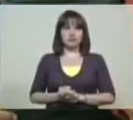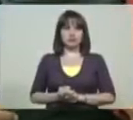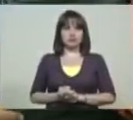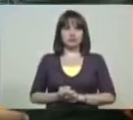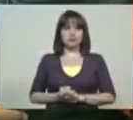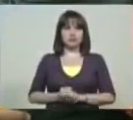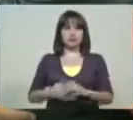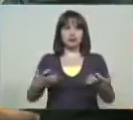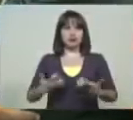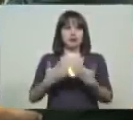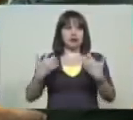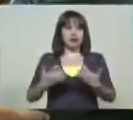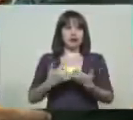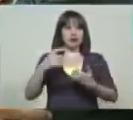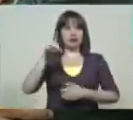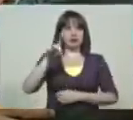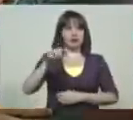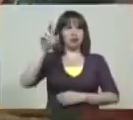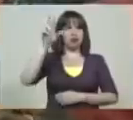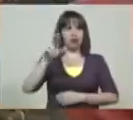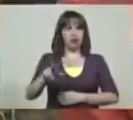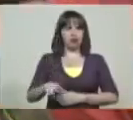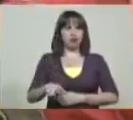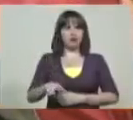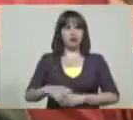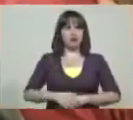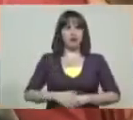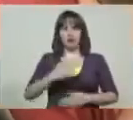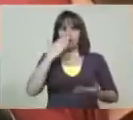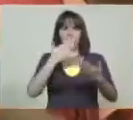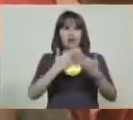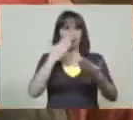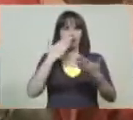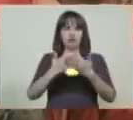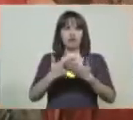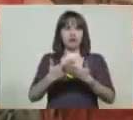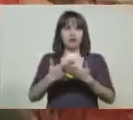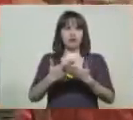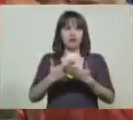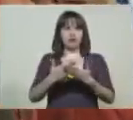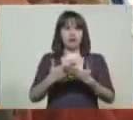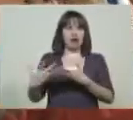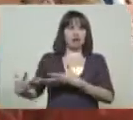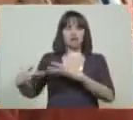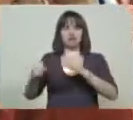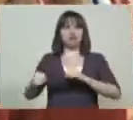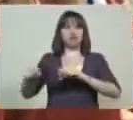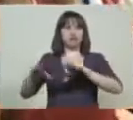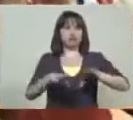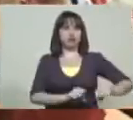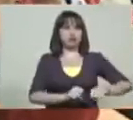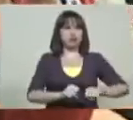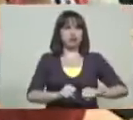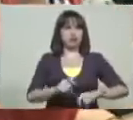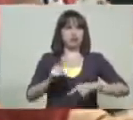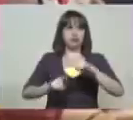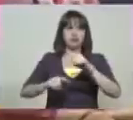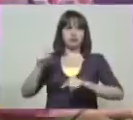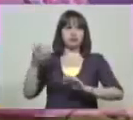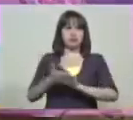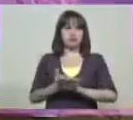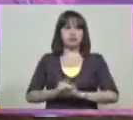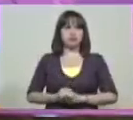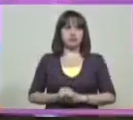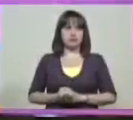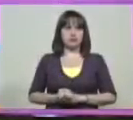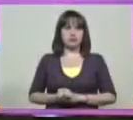en la batalla candente de día a día, enfrentando las agresiones del imperialismo, que no son cuentos, hay gente que cree que